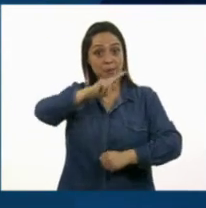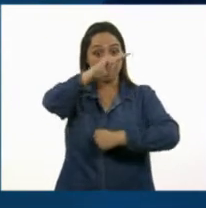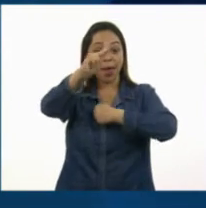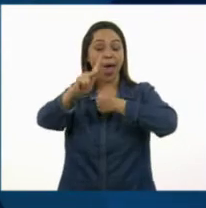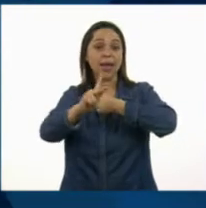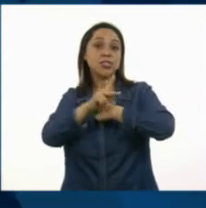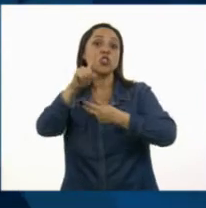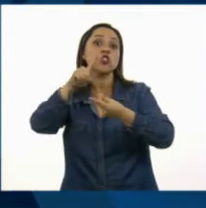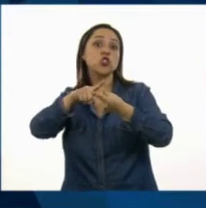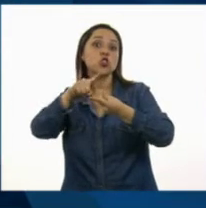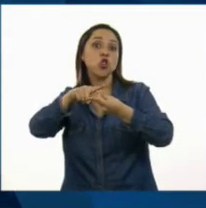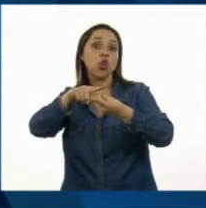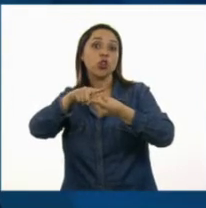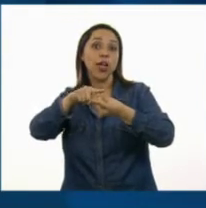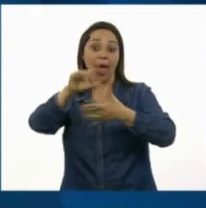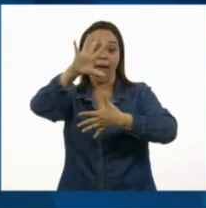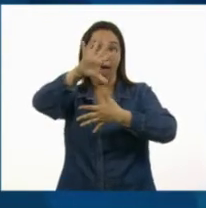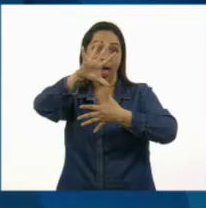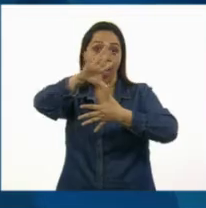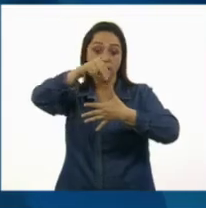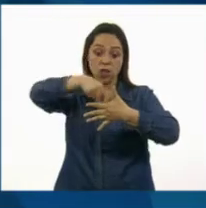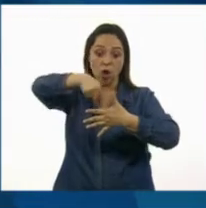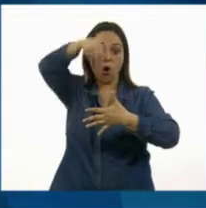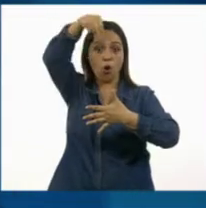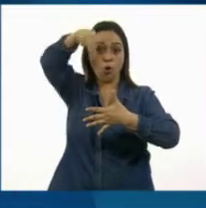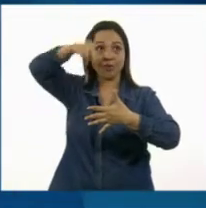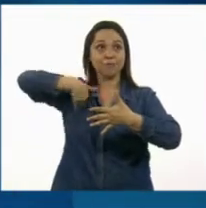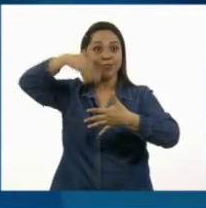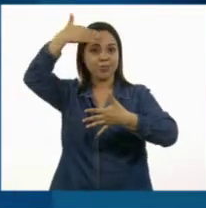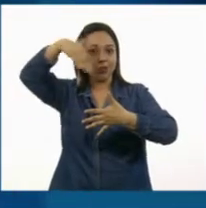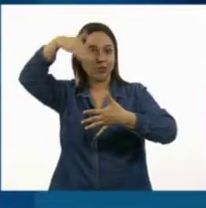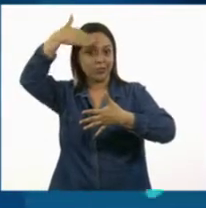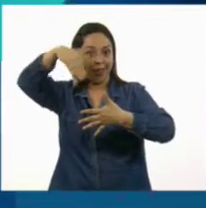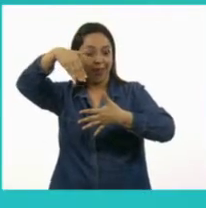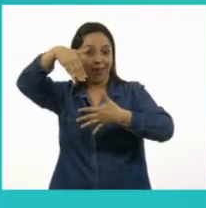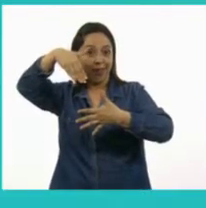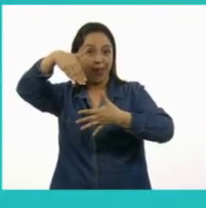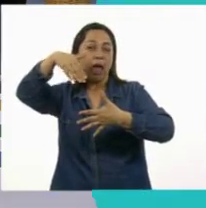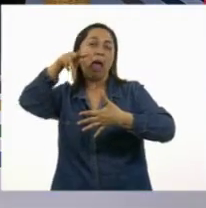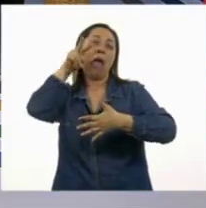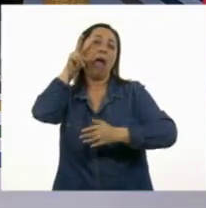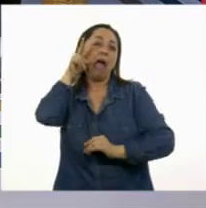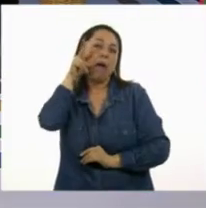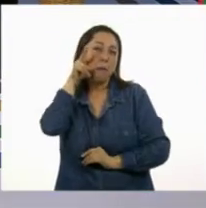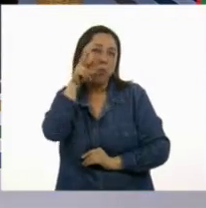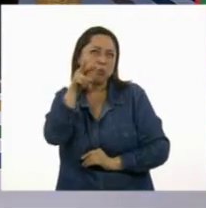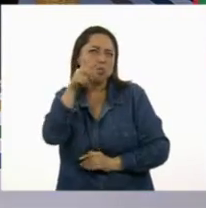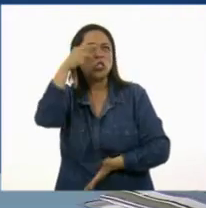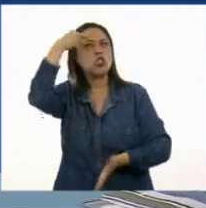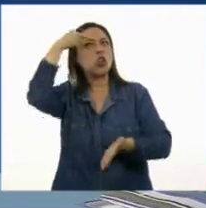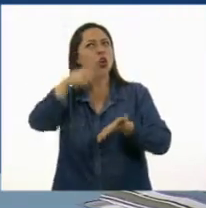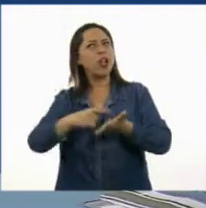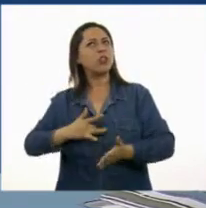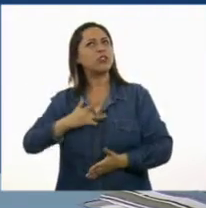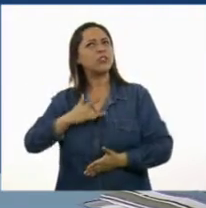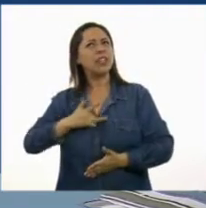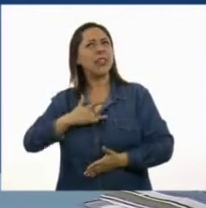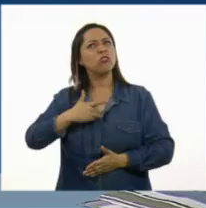está al norte del continente americano y según hemos visto debe tener un